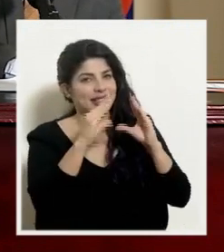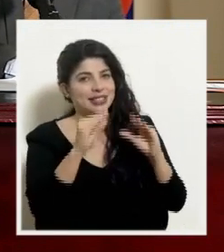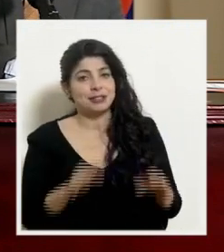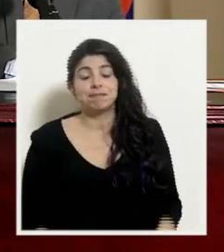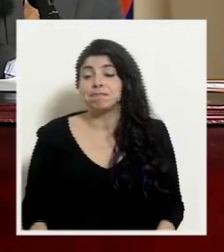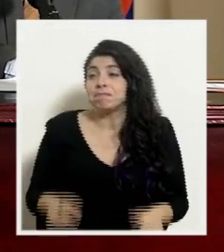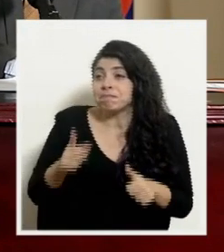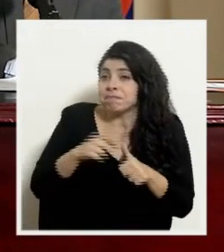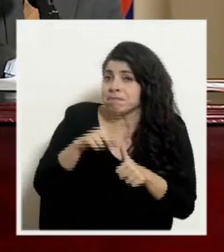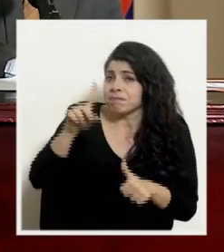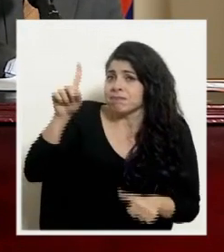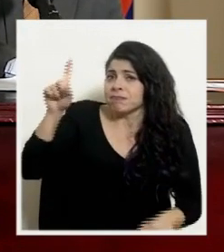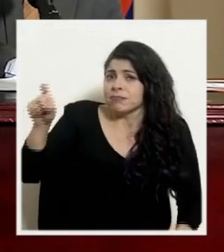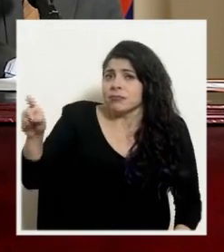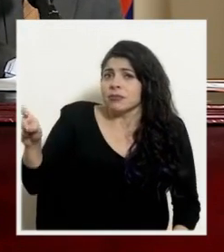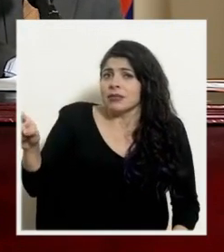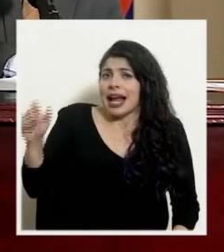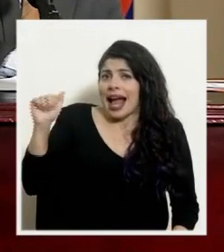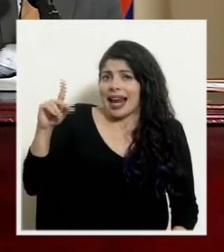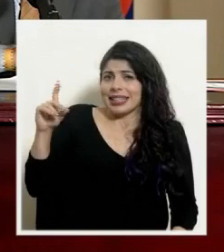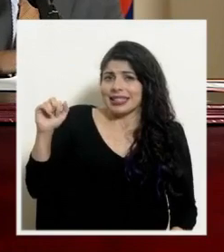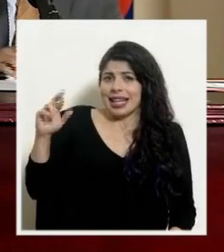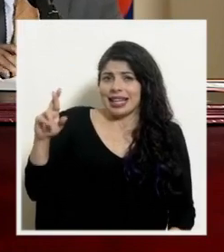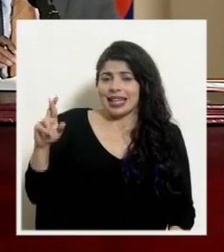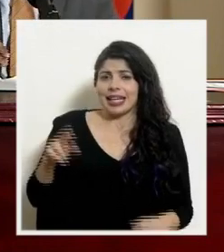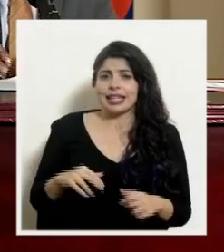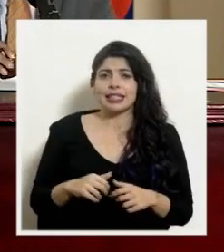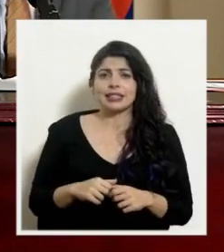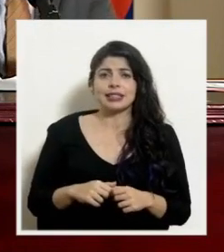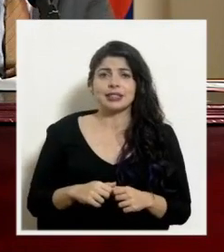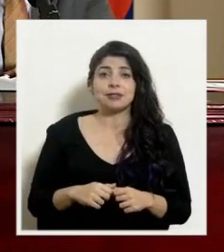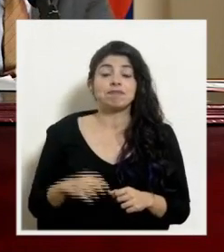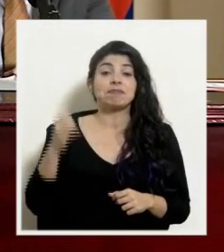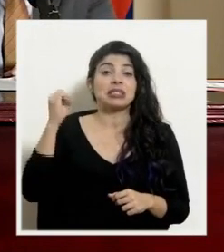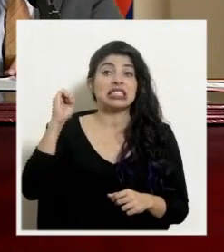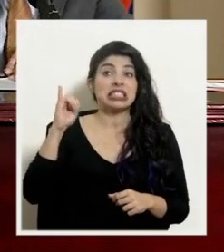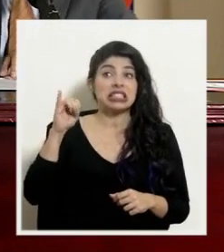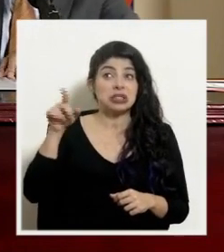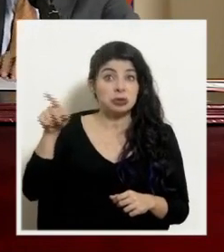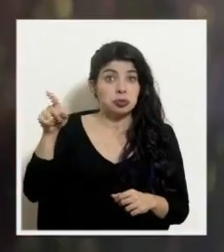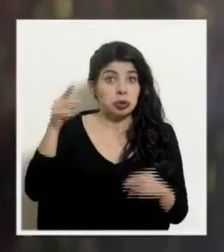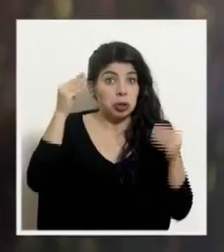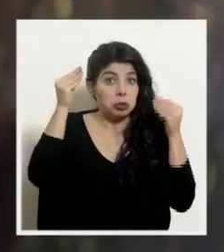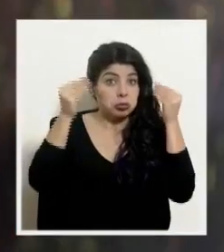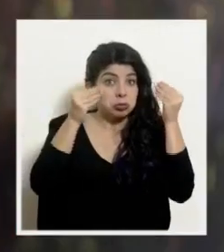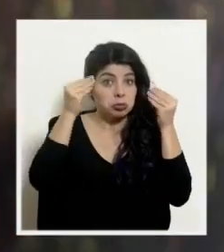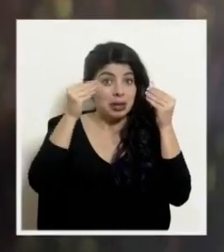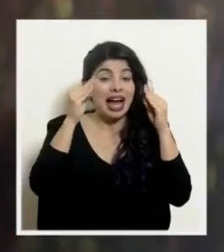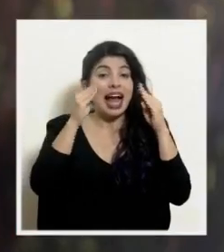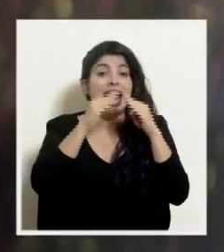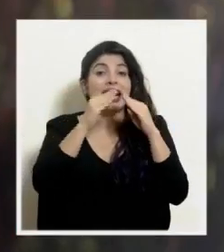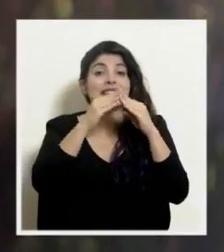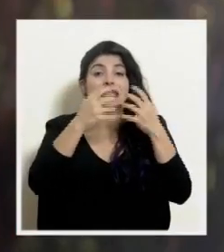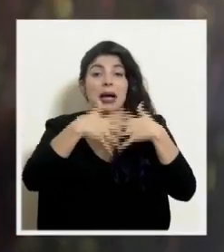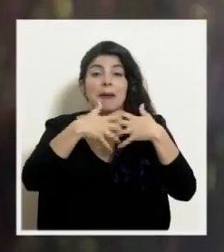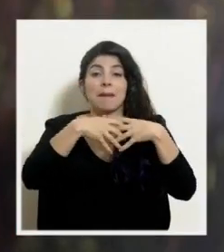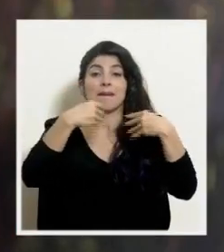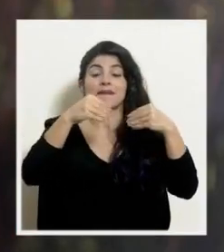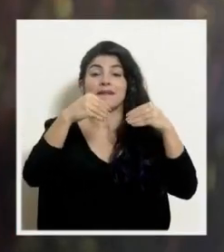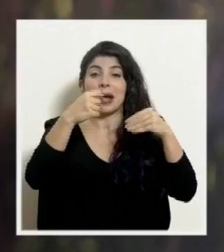La primera pregunta es para don Alexander. Si se ha valorado que las casas